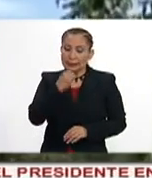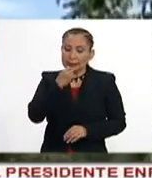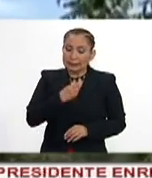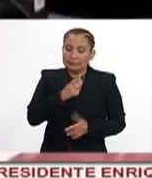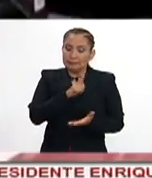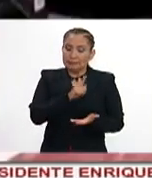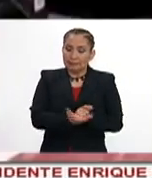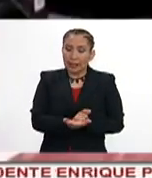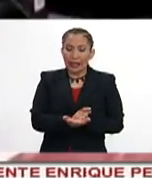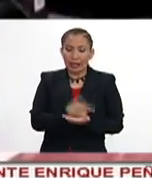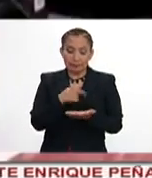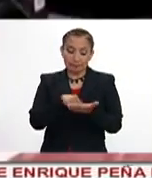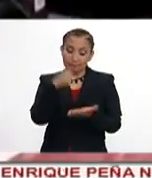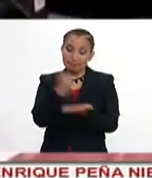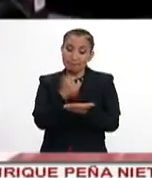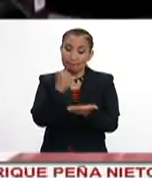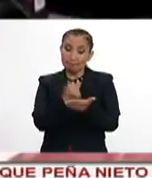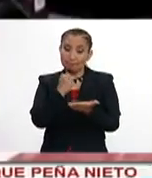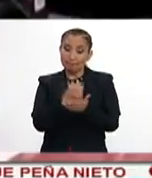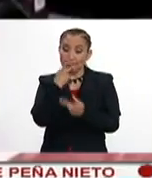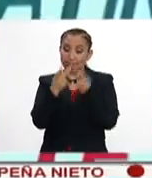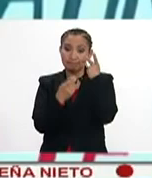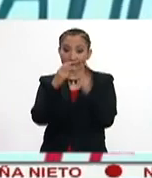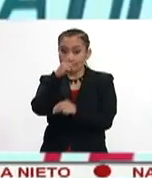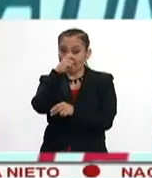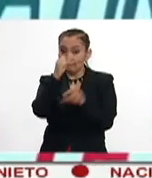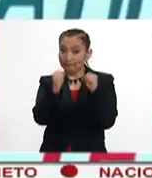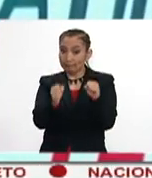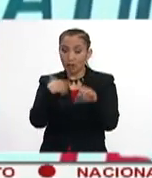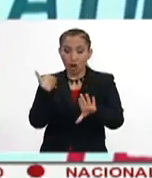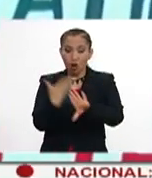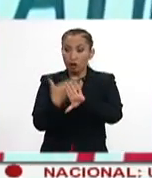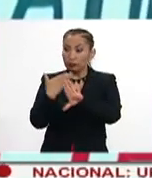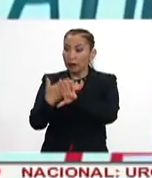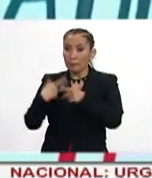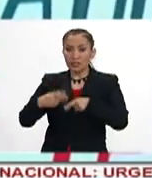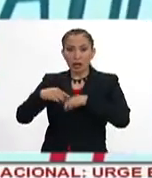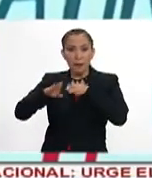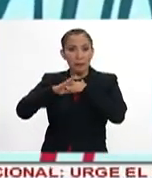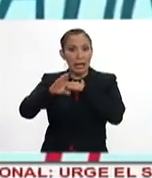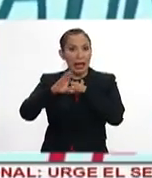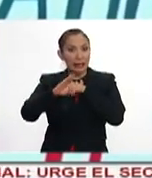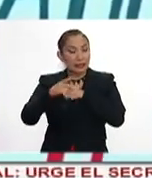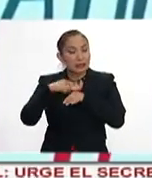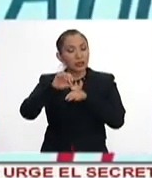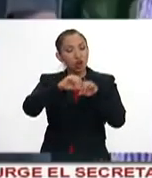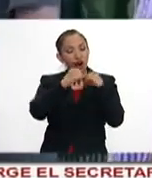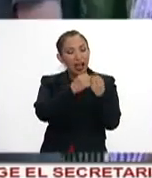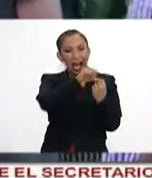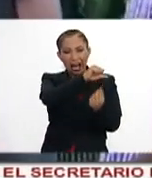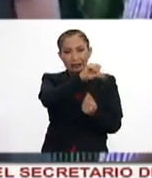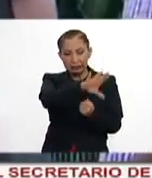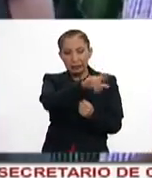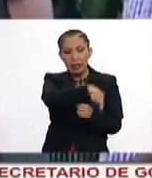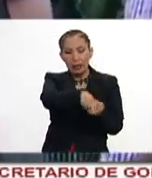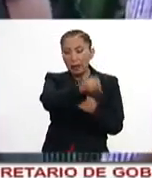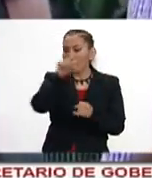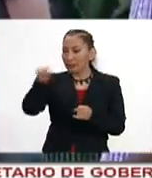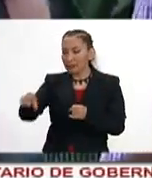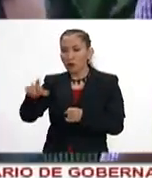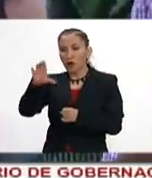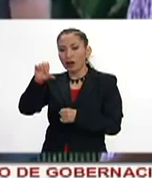ley viene con una retórica muy dura, antimigrante, y las organizaciones de la sociedad civil, la